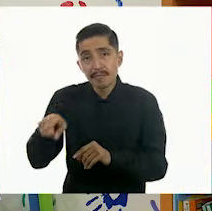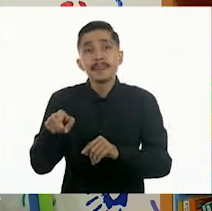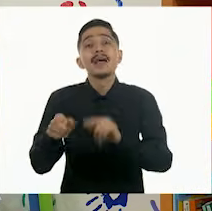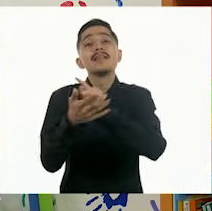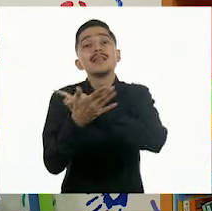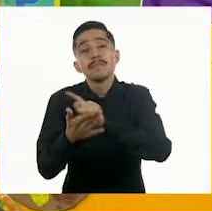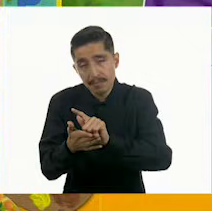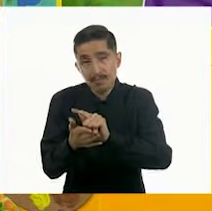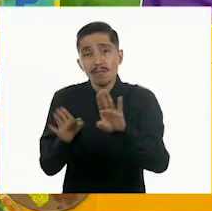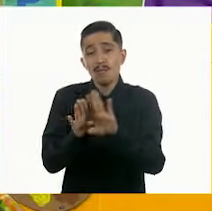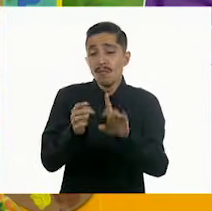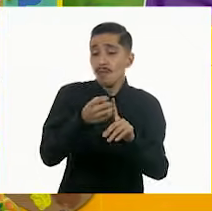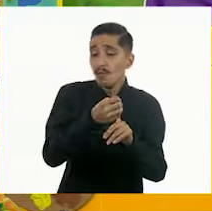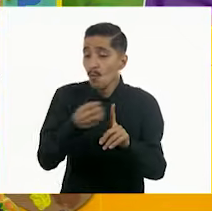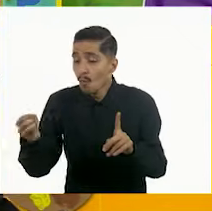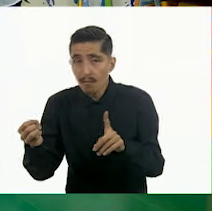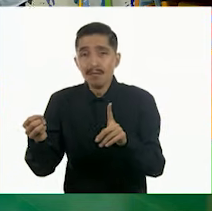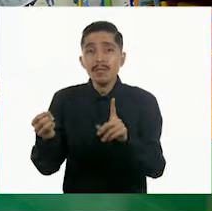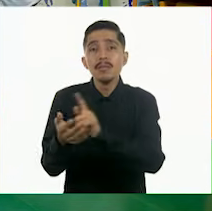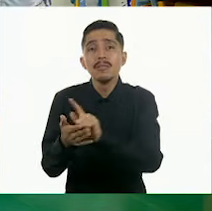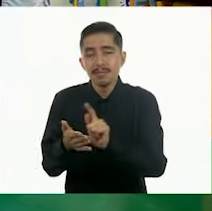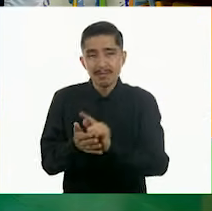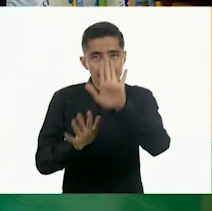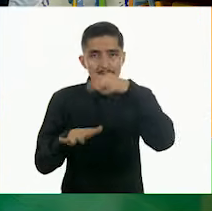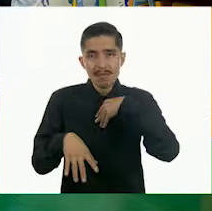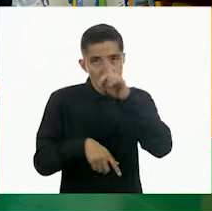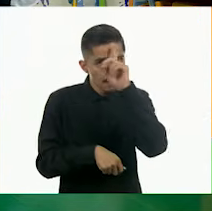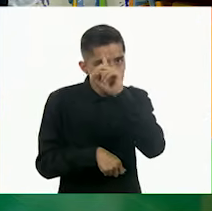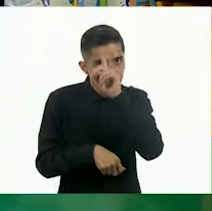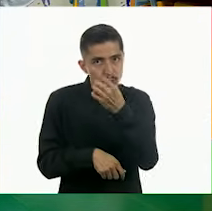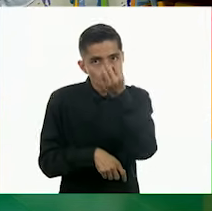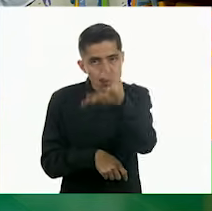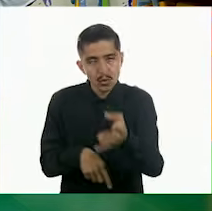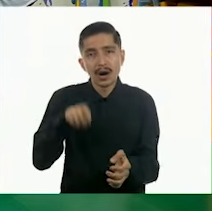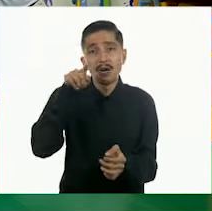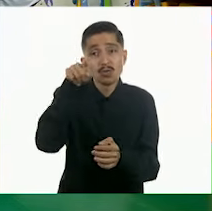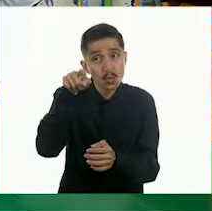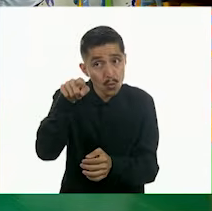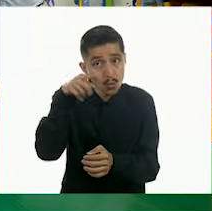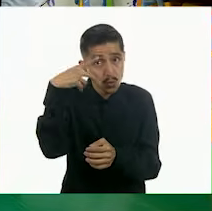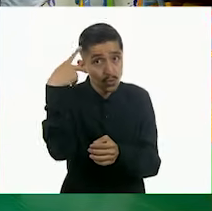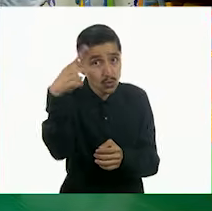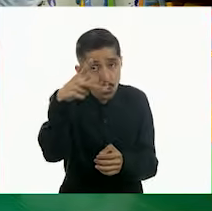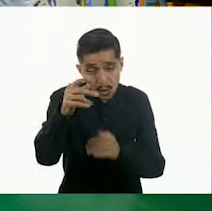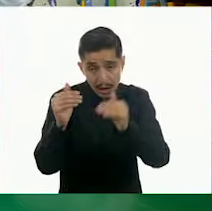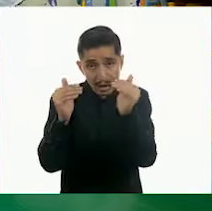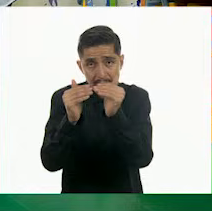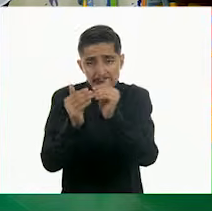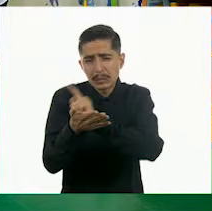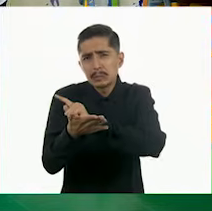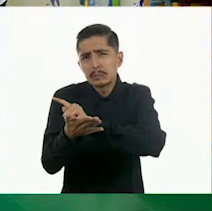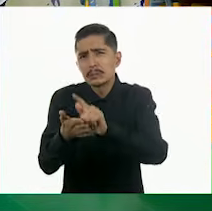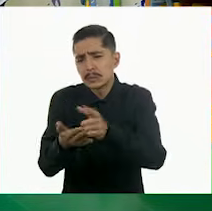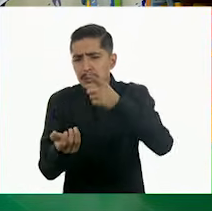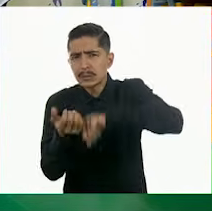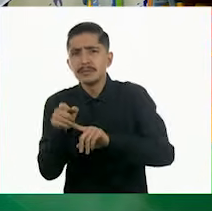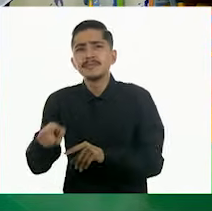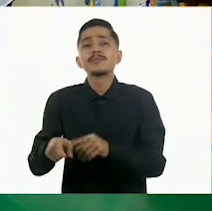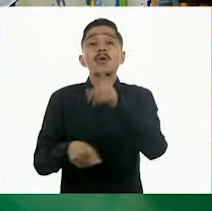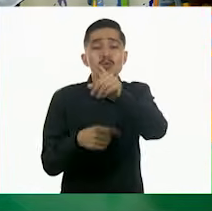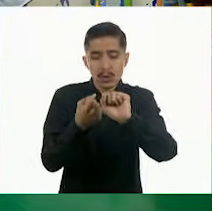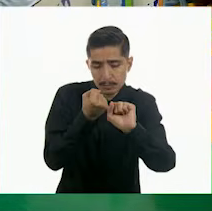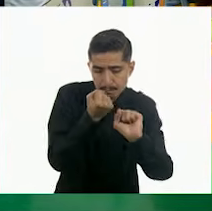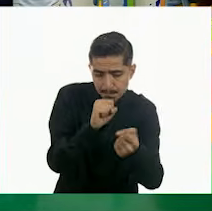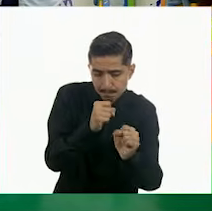empieza en el orden. Exacto. Te voy a dar algunas recomendaciones para que tu casa la mantengas limpia. Barre y